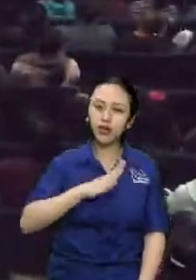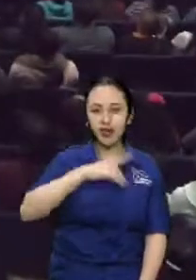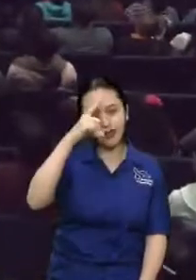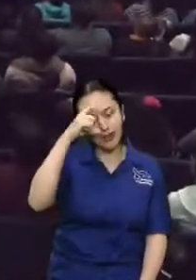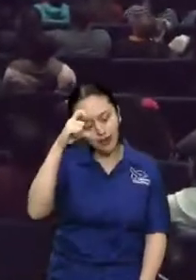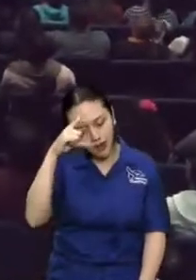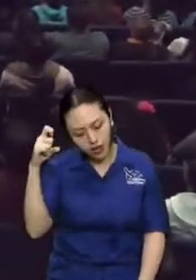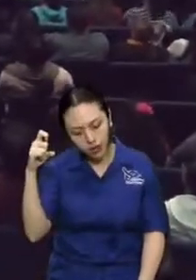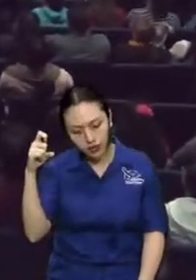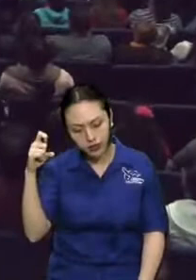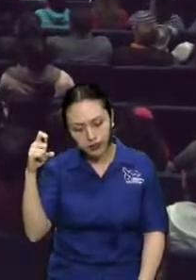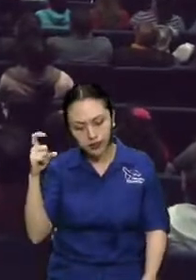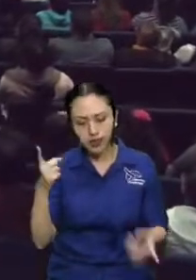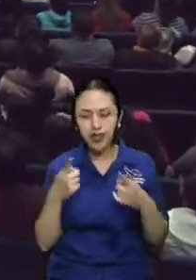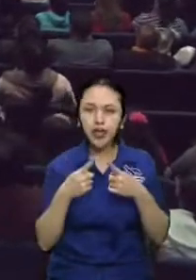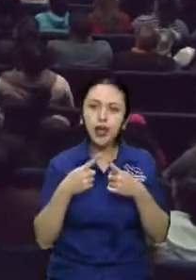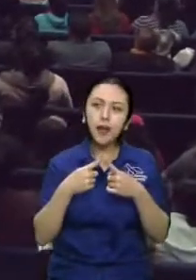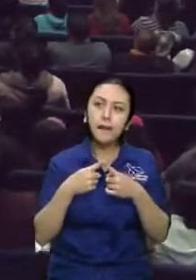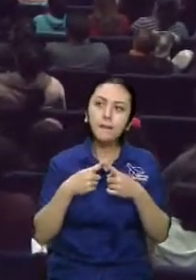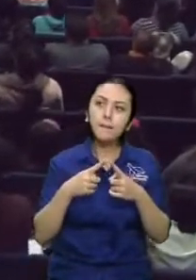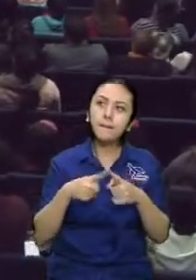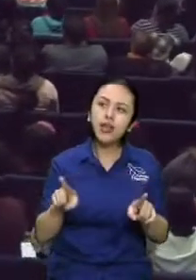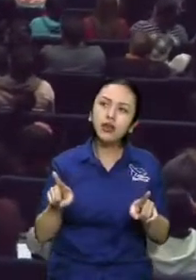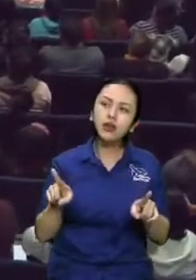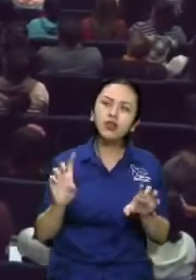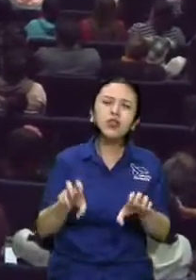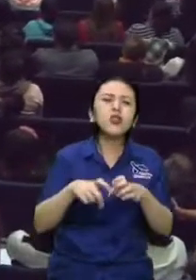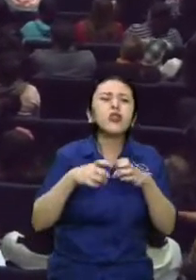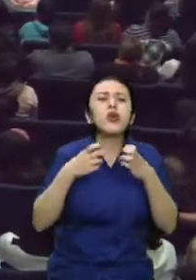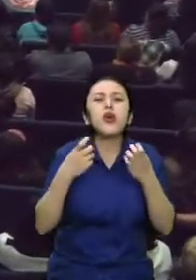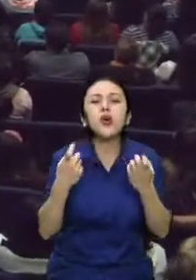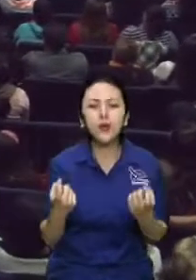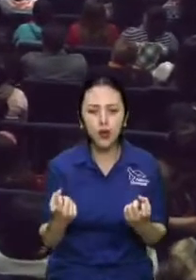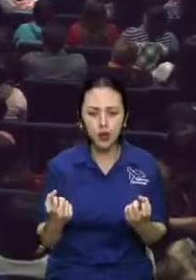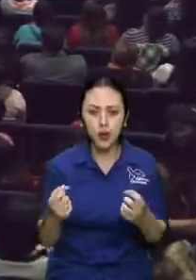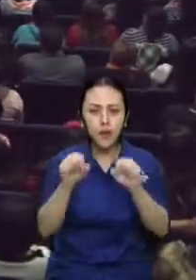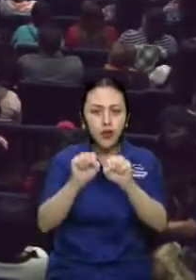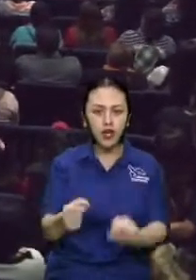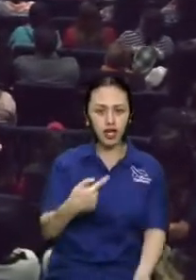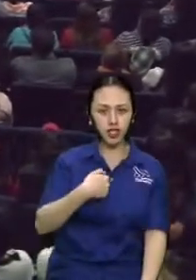que, bueno, que iba a perder? Si él no tenía ni siquiera.